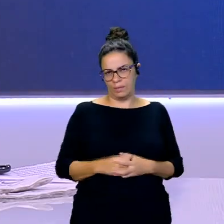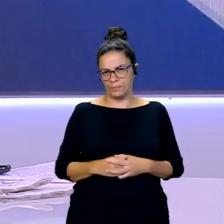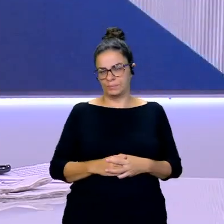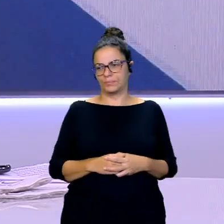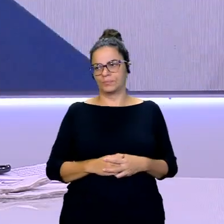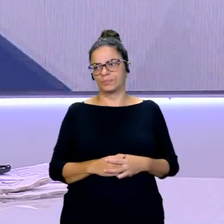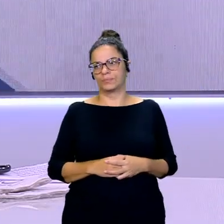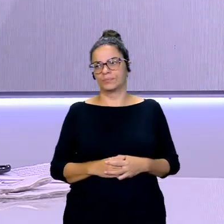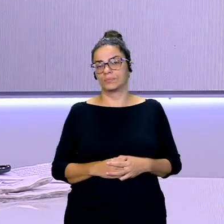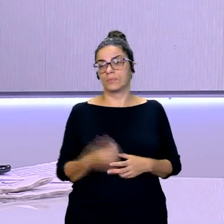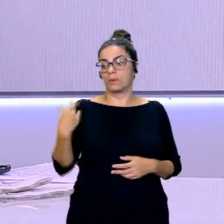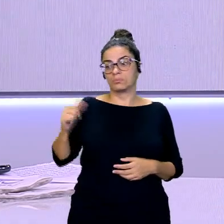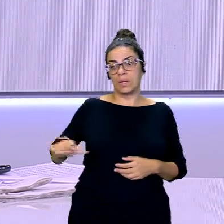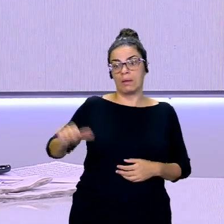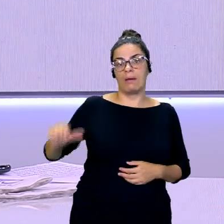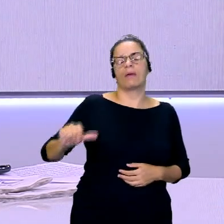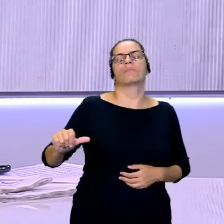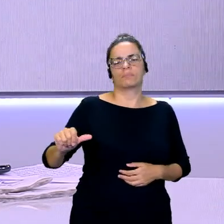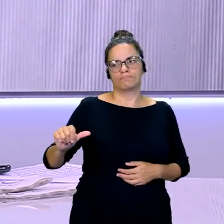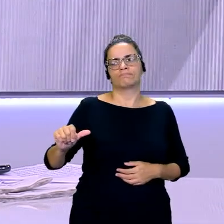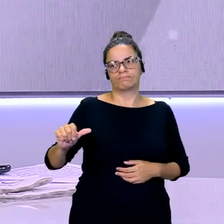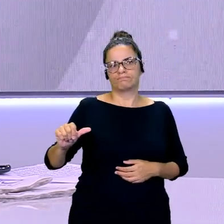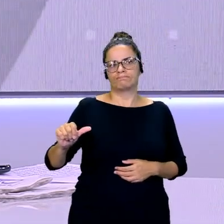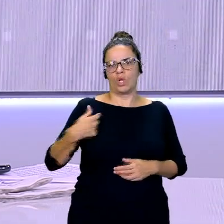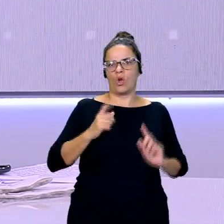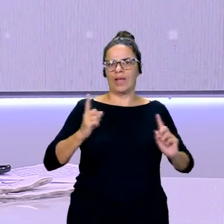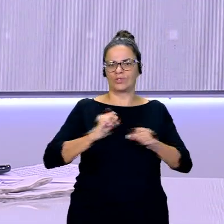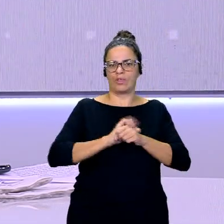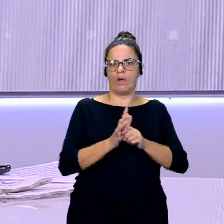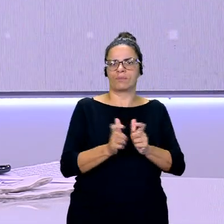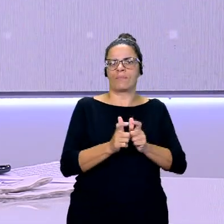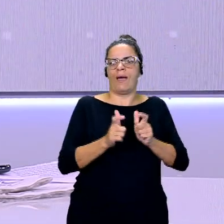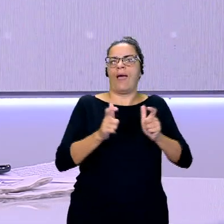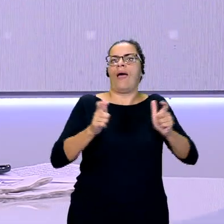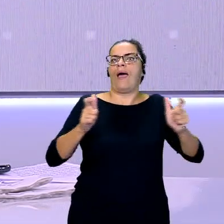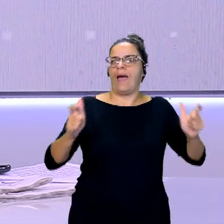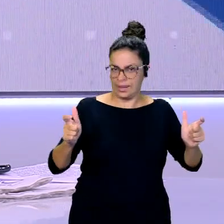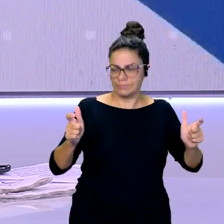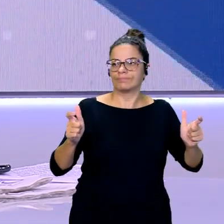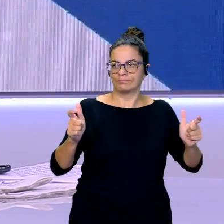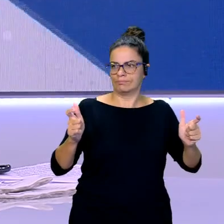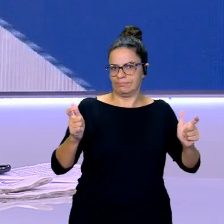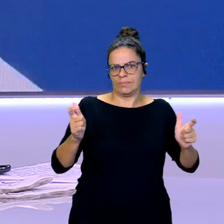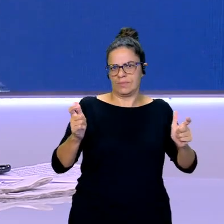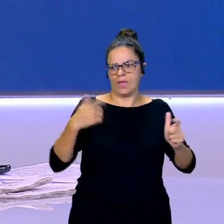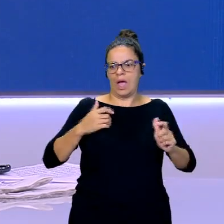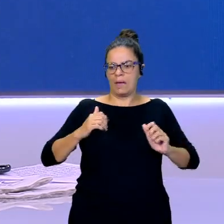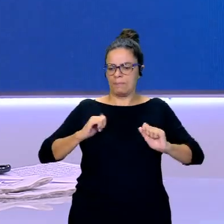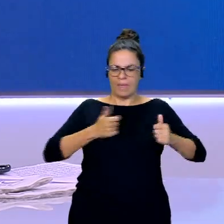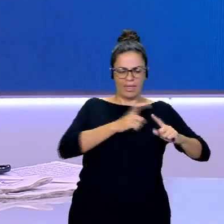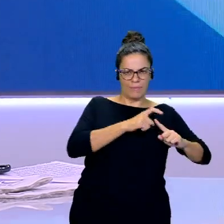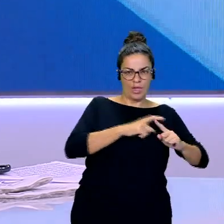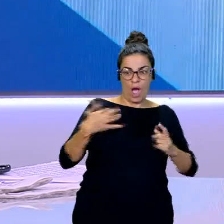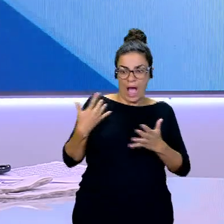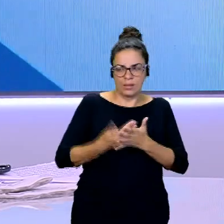En las últimas semanas han aumentado considerablemente estos casos. La incidencia se ha triplicado desde principios de mayo